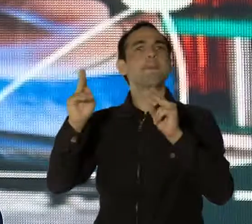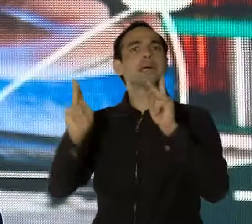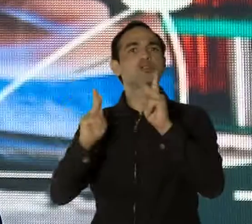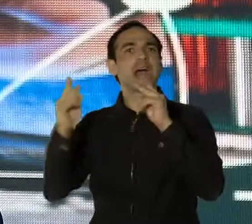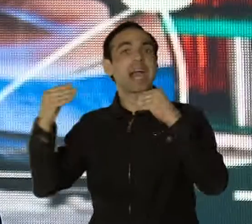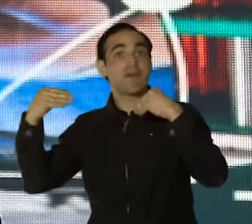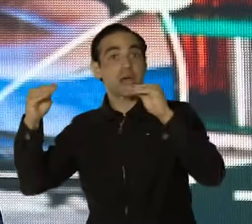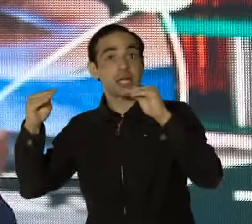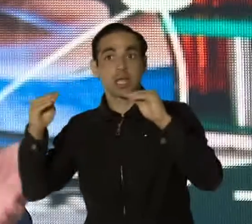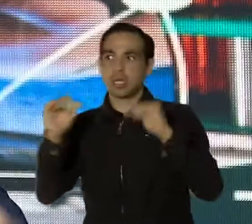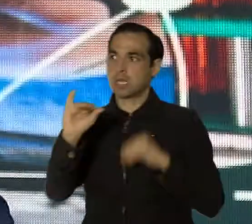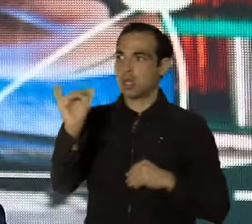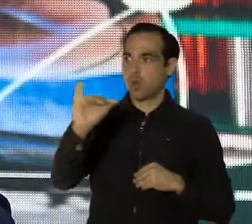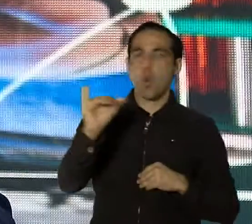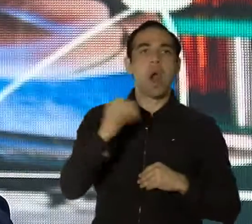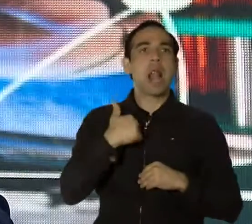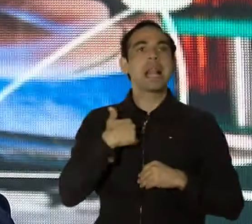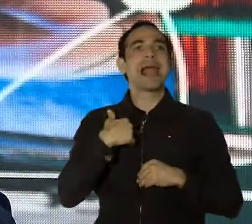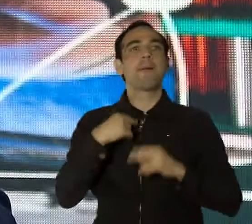los tasadores, que